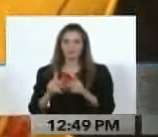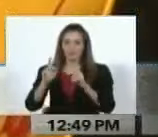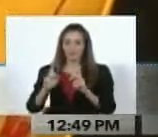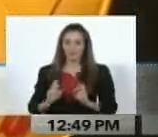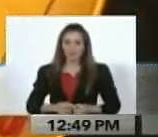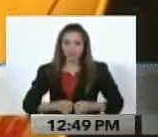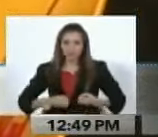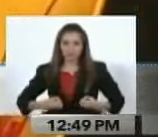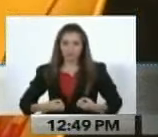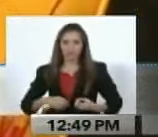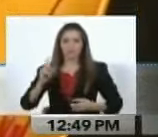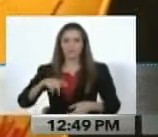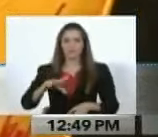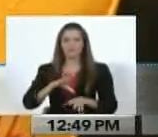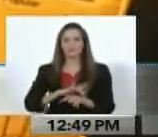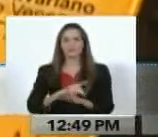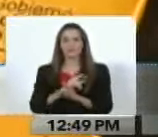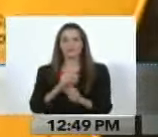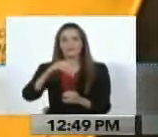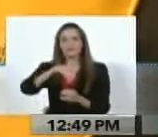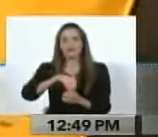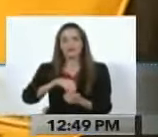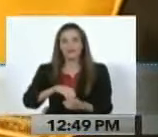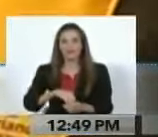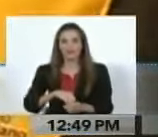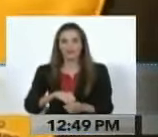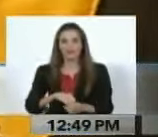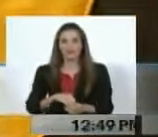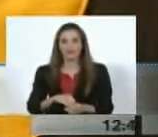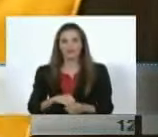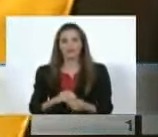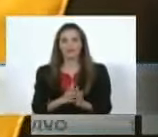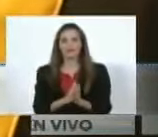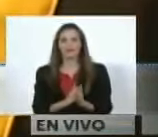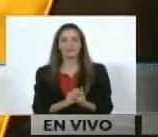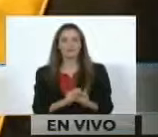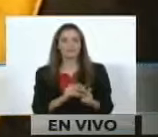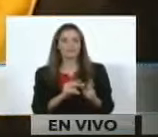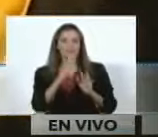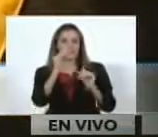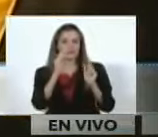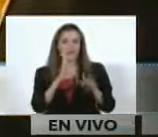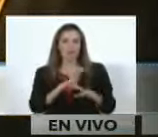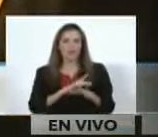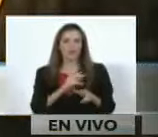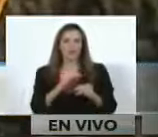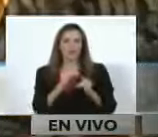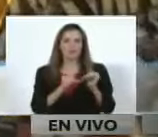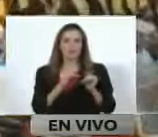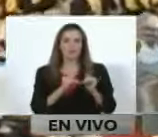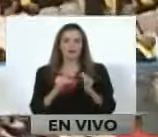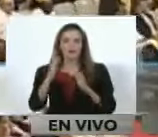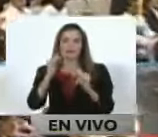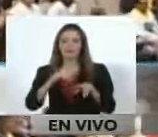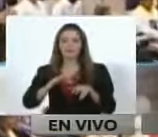gineco-obstetricia, medicina interna, neonatología, pediatría,